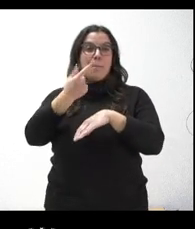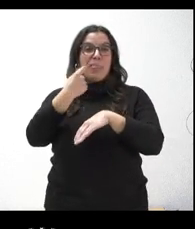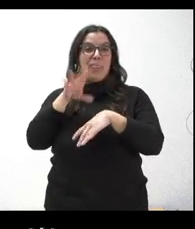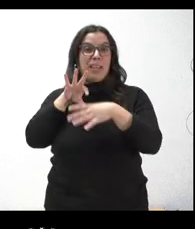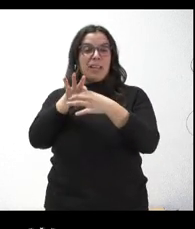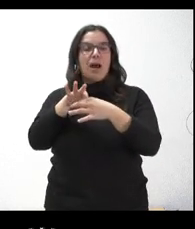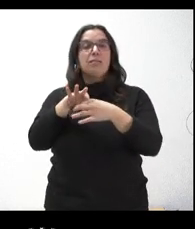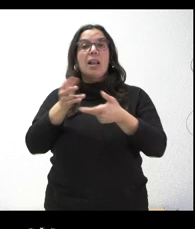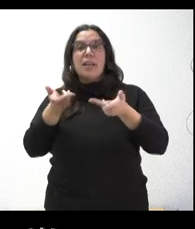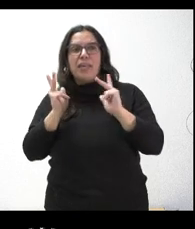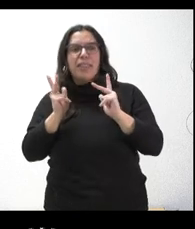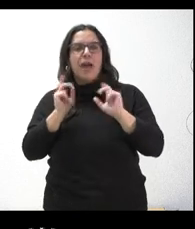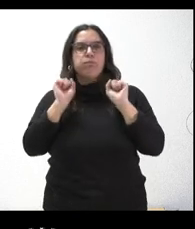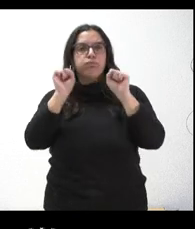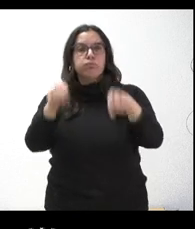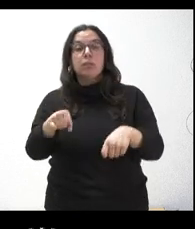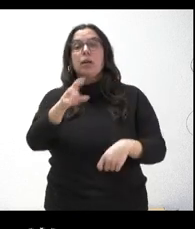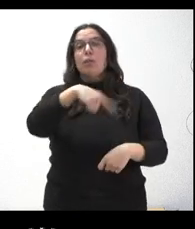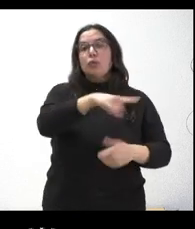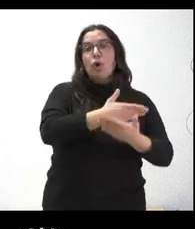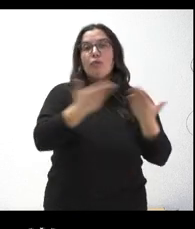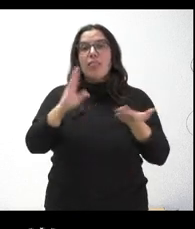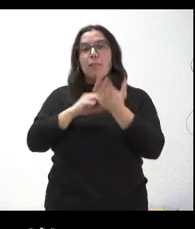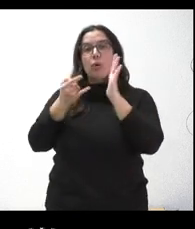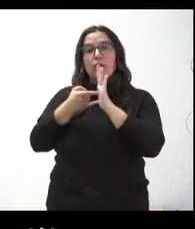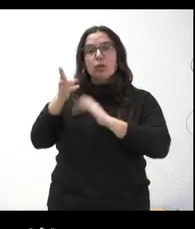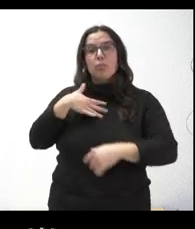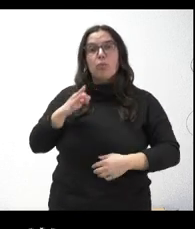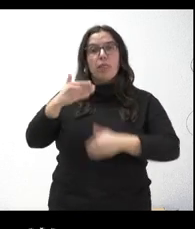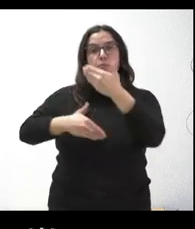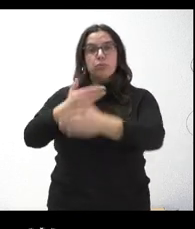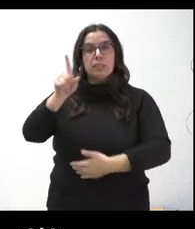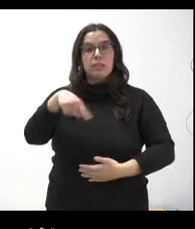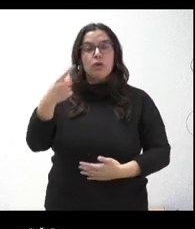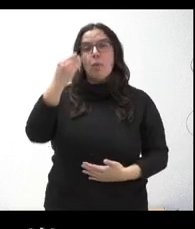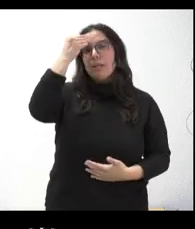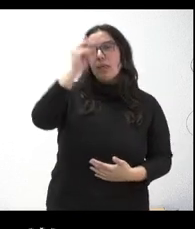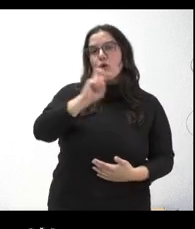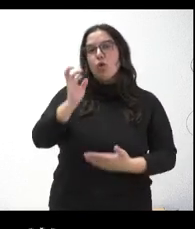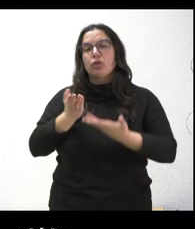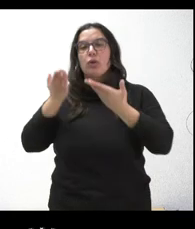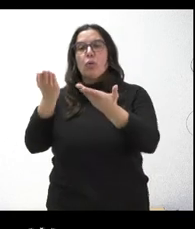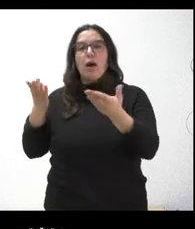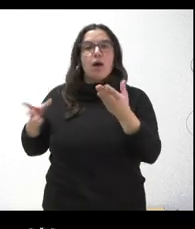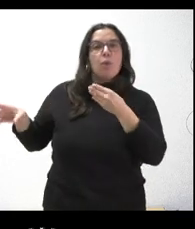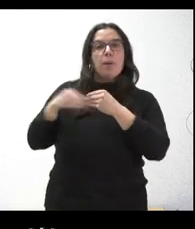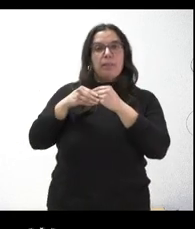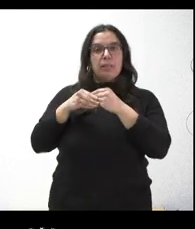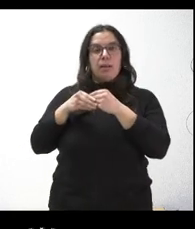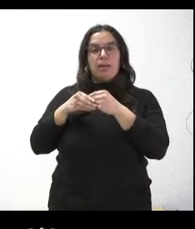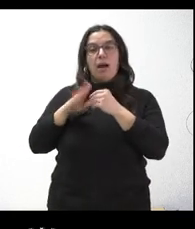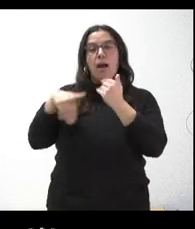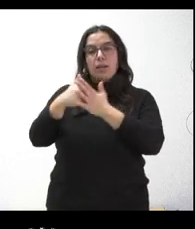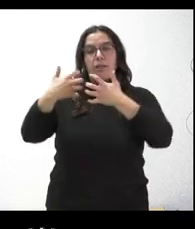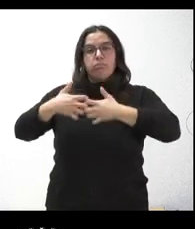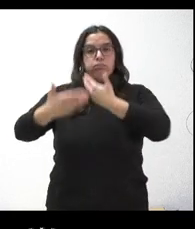desde la junta confían en la viabilidad del proyecto Y si tienen previsto otra ayuda complementaria hasta que pueda comenzar